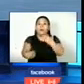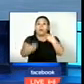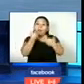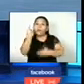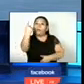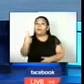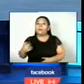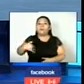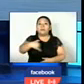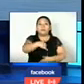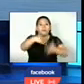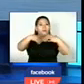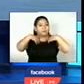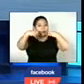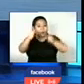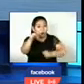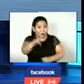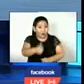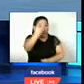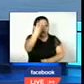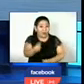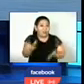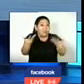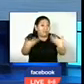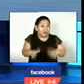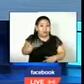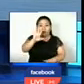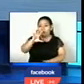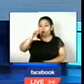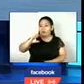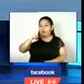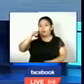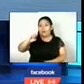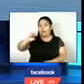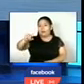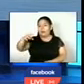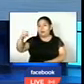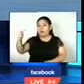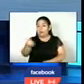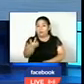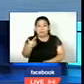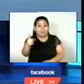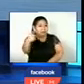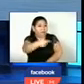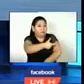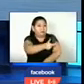Salud Francisco Alaví. A la fecha, más de medio millón de salvadoreños han sido inmunizados.